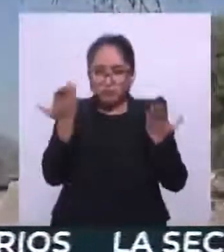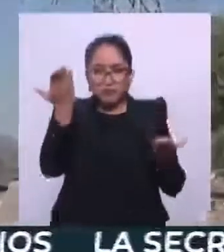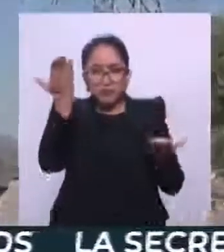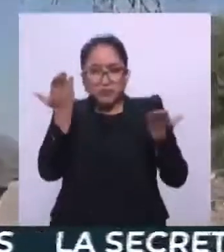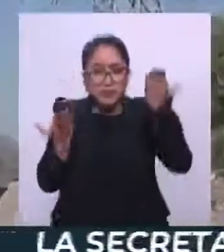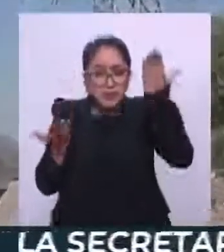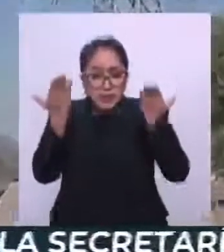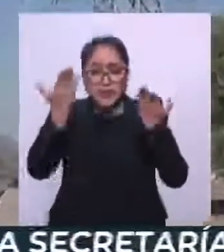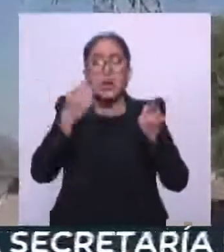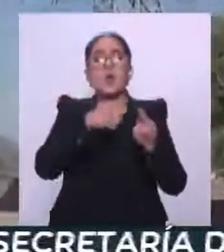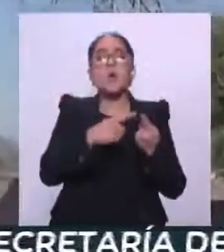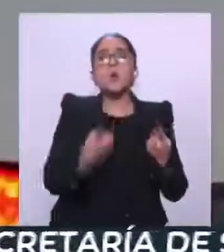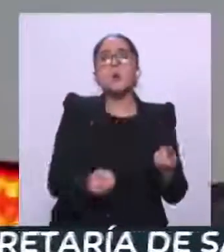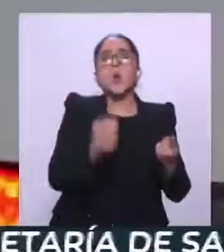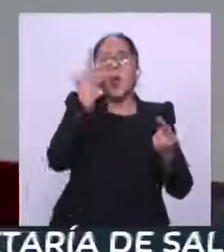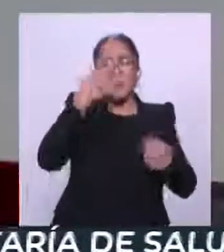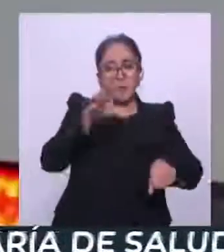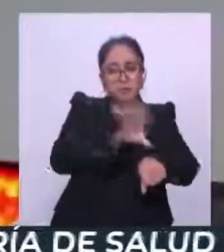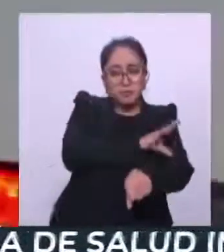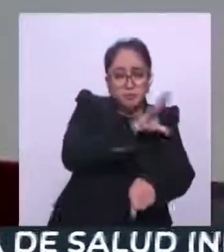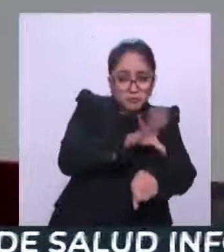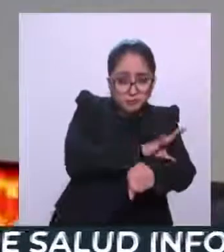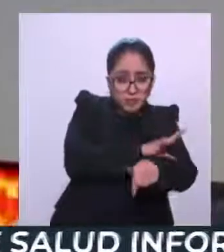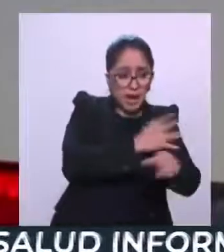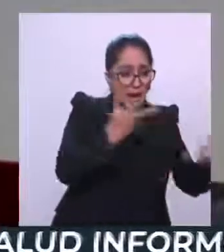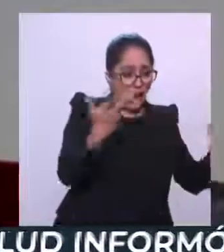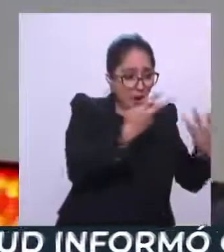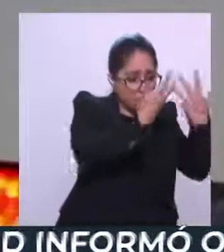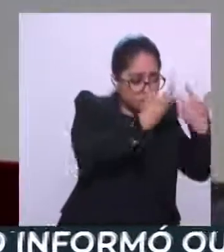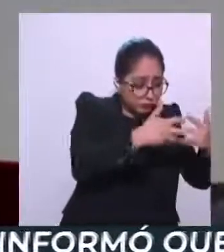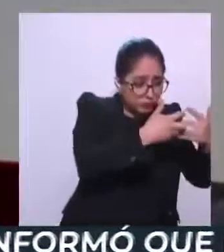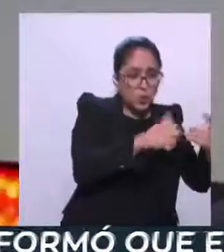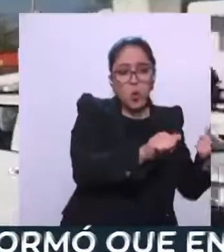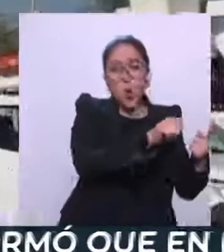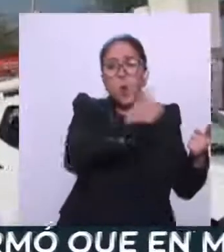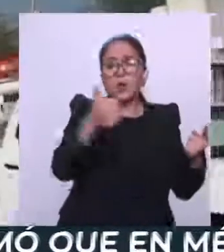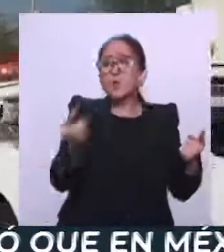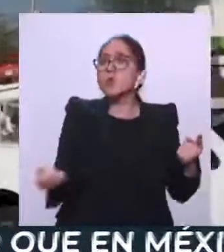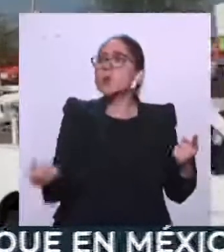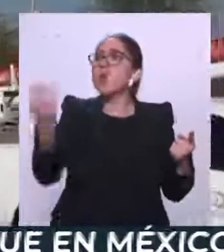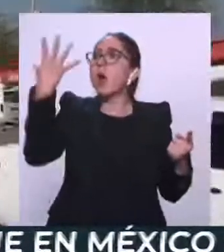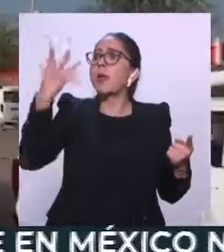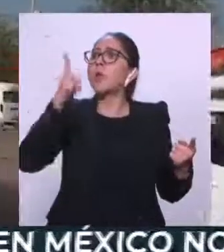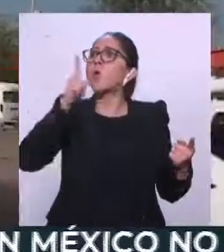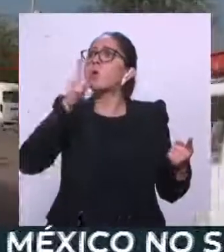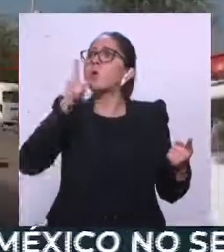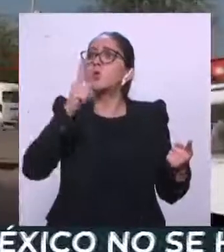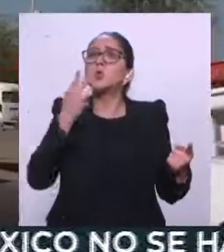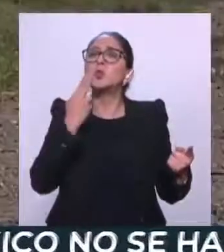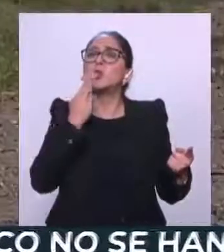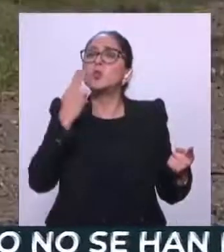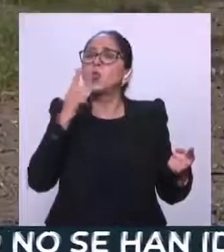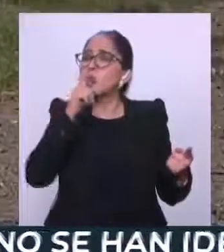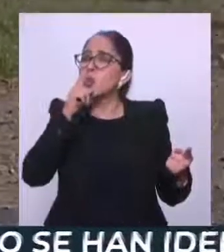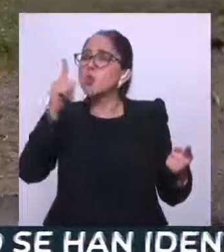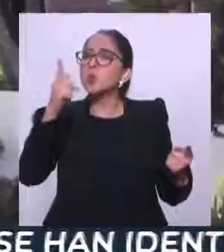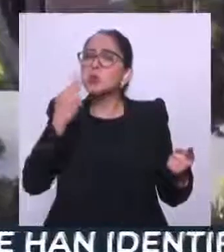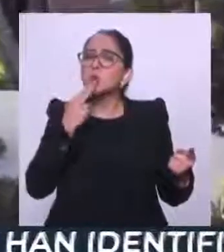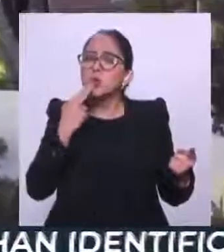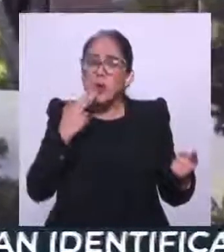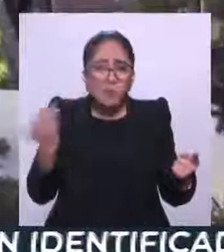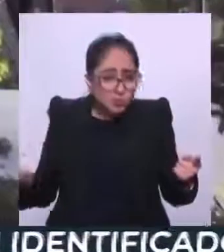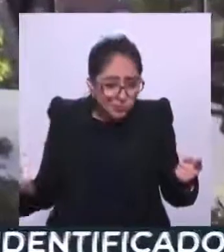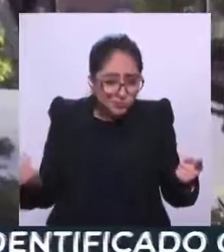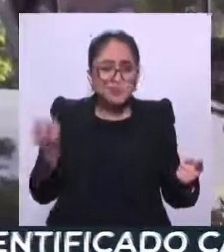entre lo que se produce y lo que se consume. De otra manera, se descompensa el sistema. Y por ahí